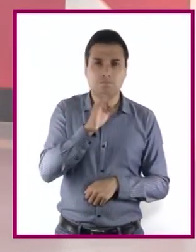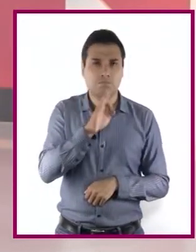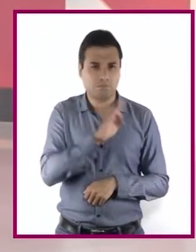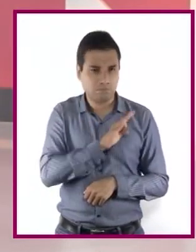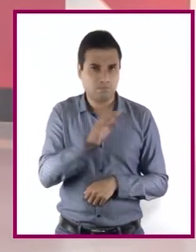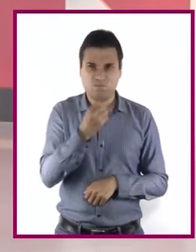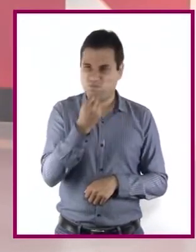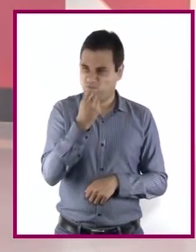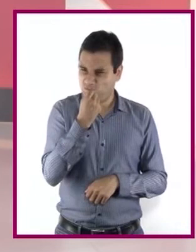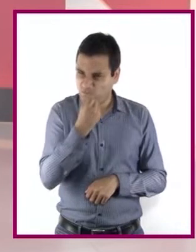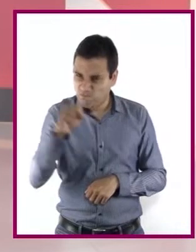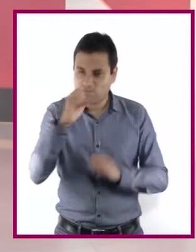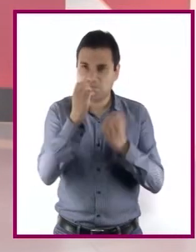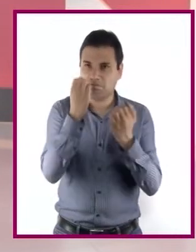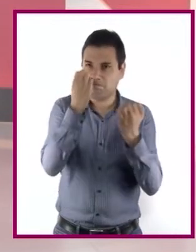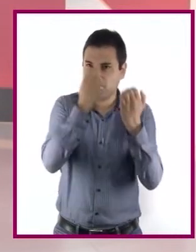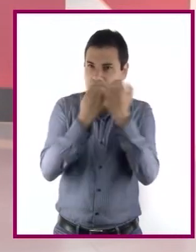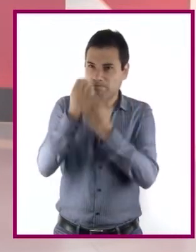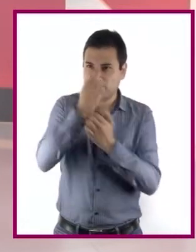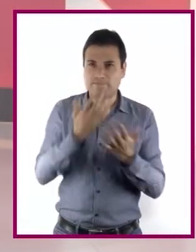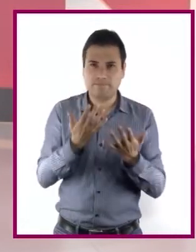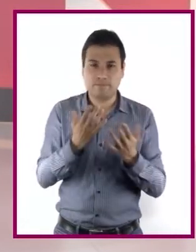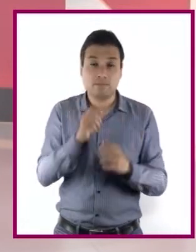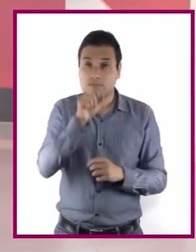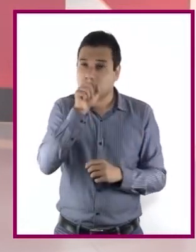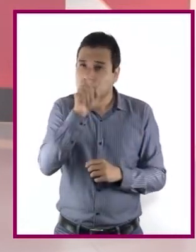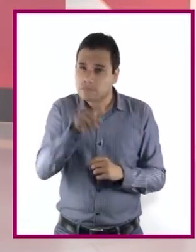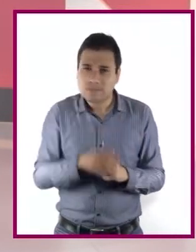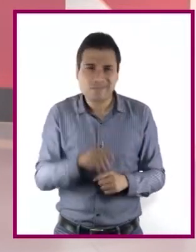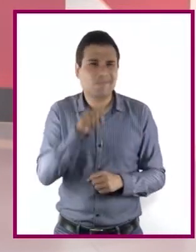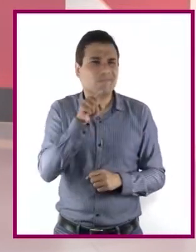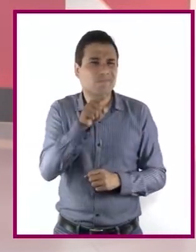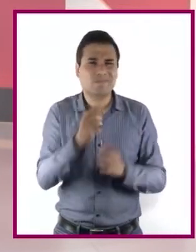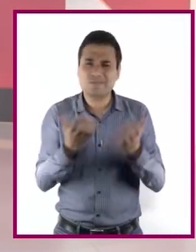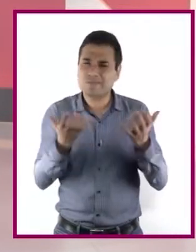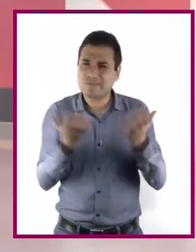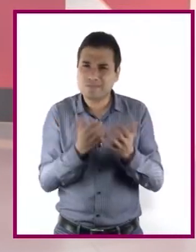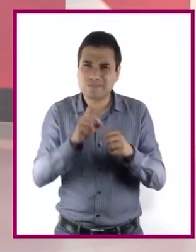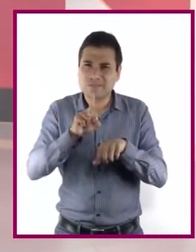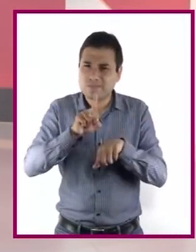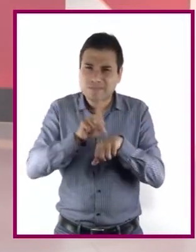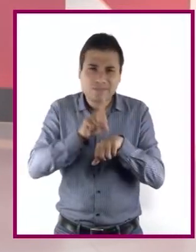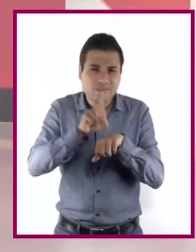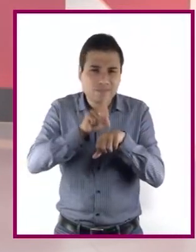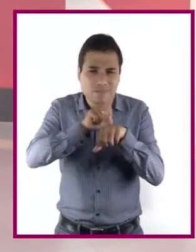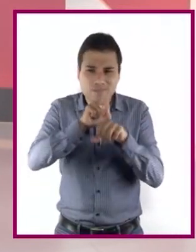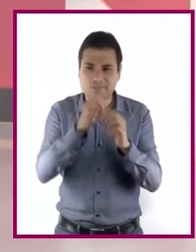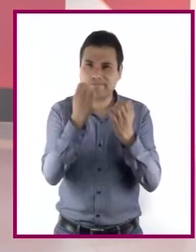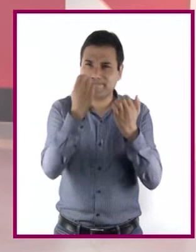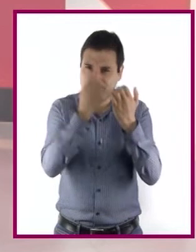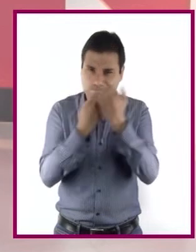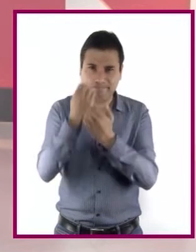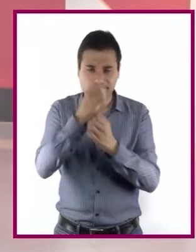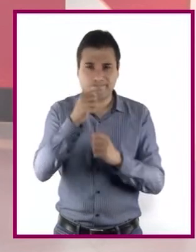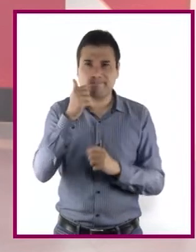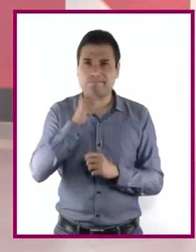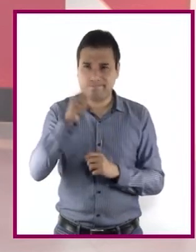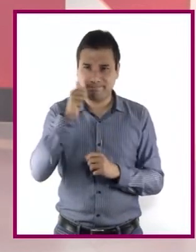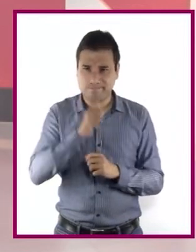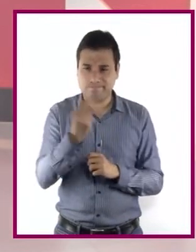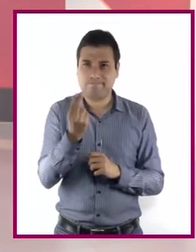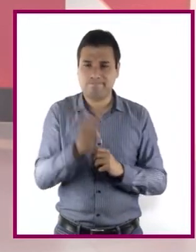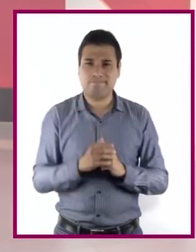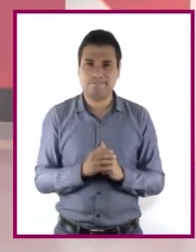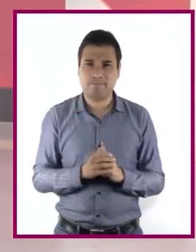competencias. Como una persona labora constantemente, es evaluada por sus pares o por sus autoridades. Y por ello,